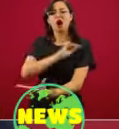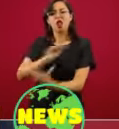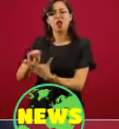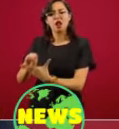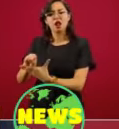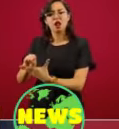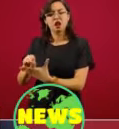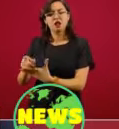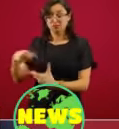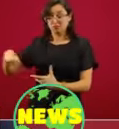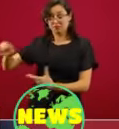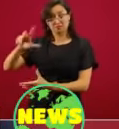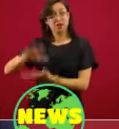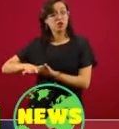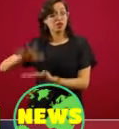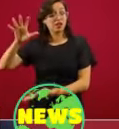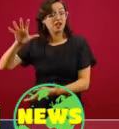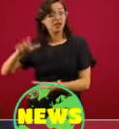de la gente.